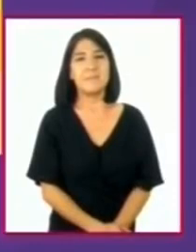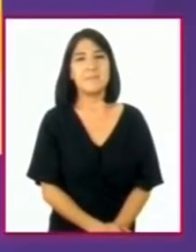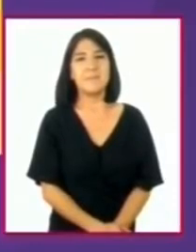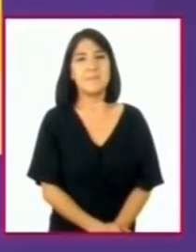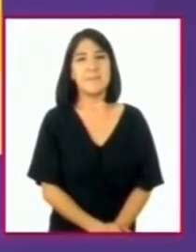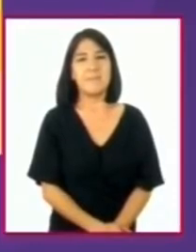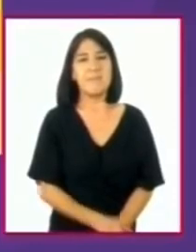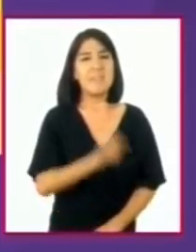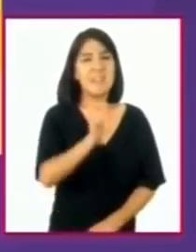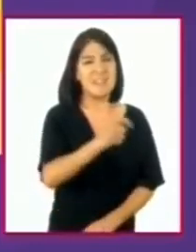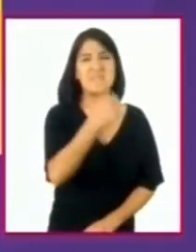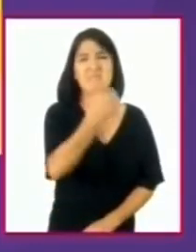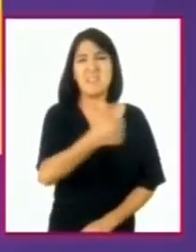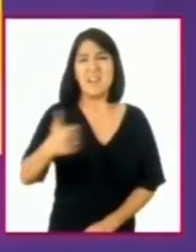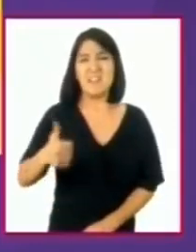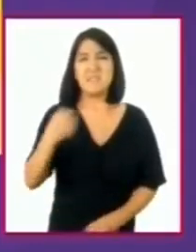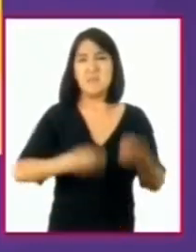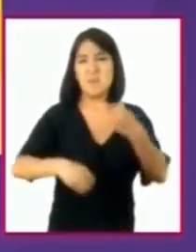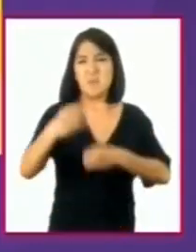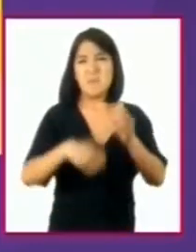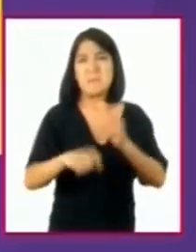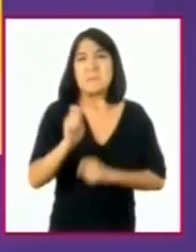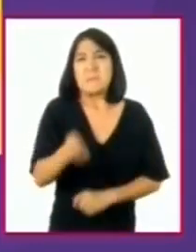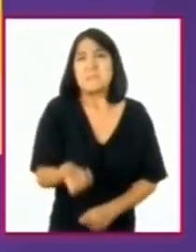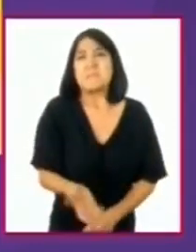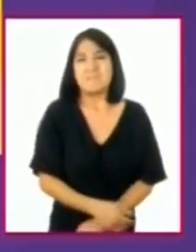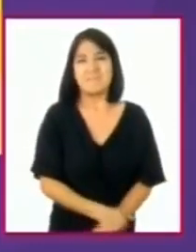¿Qué son estas obras?